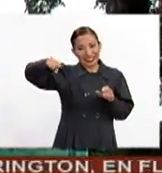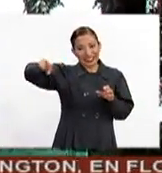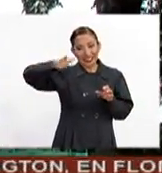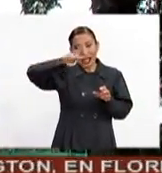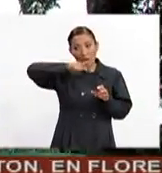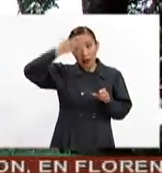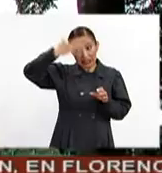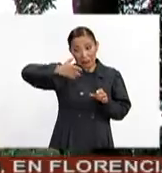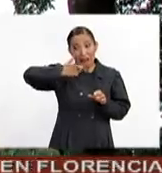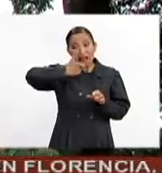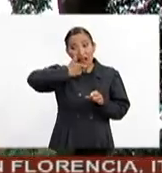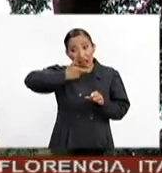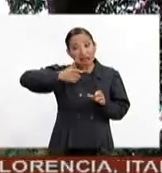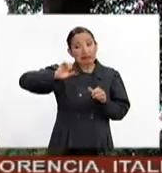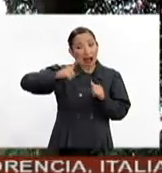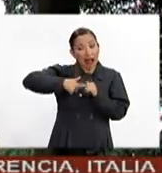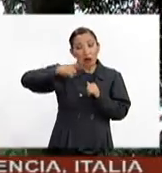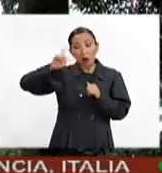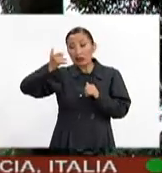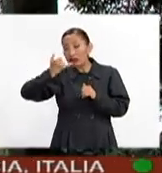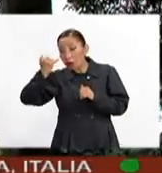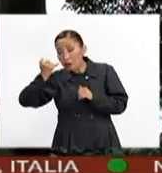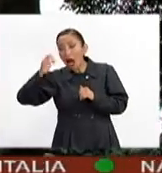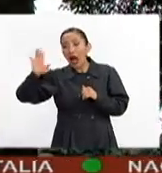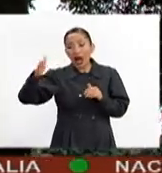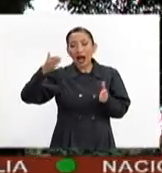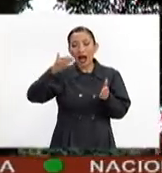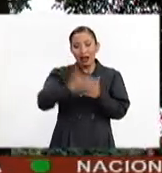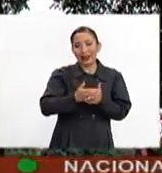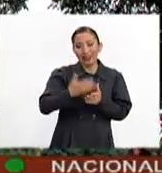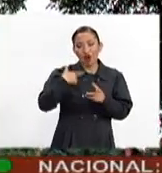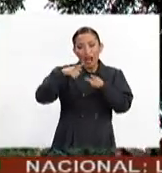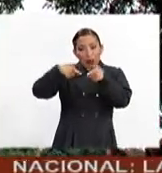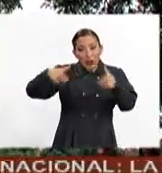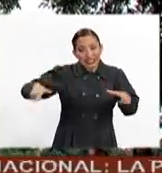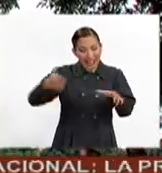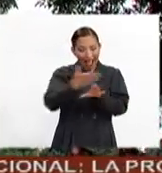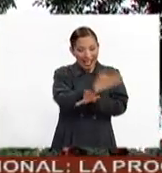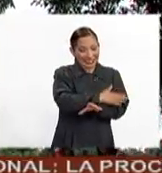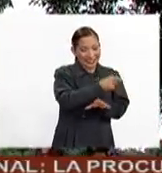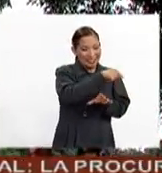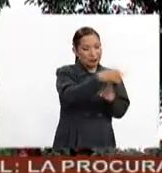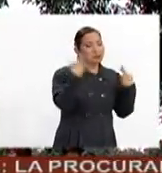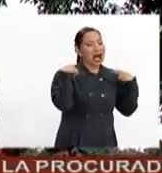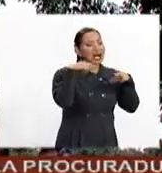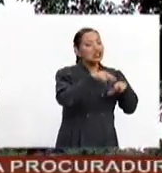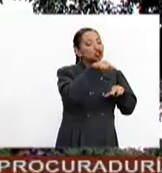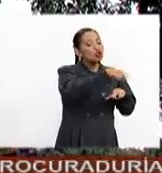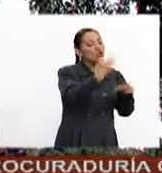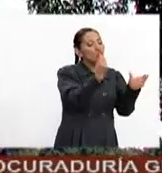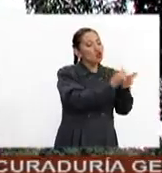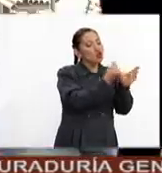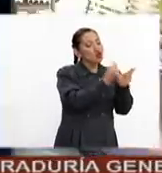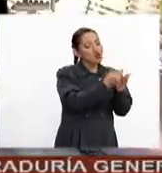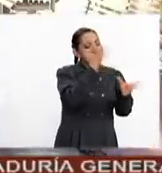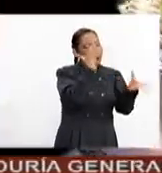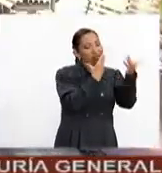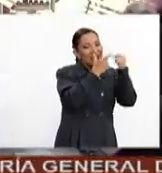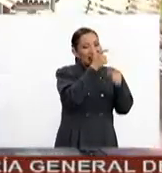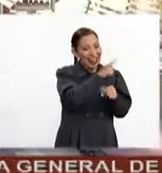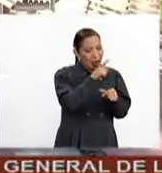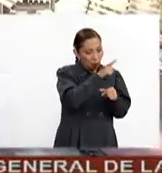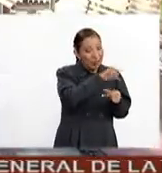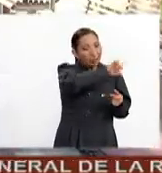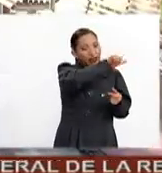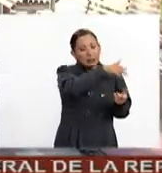las lenguas y de la lingüística, porque primero estábamos hablando de profesores de lenguas. En este caso estamos viendo que es necesario tener una